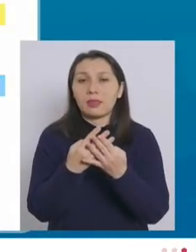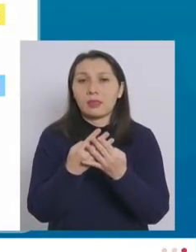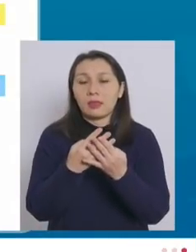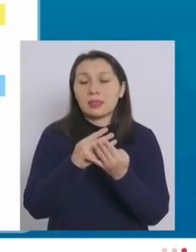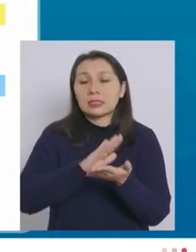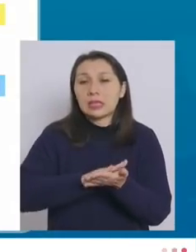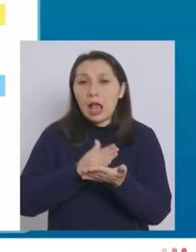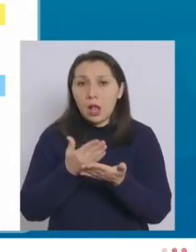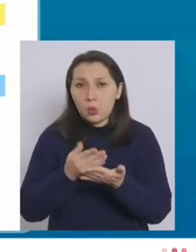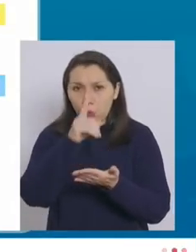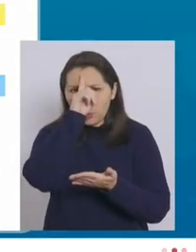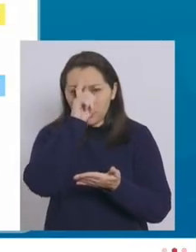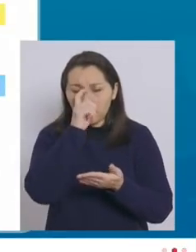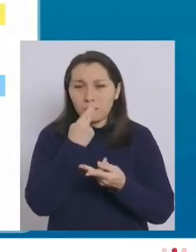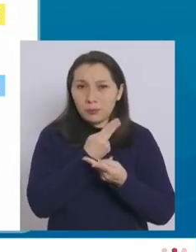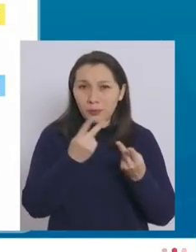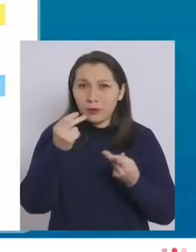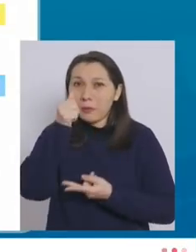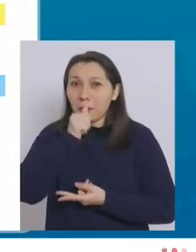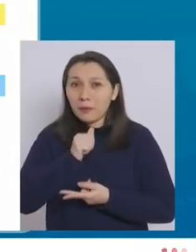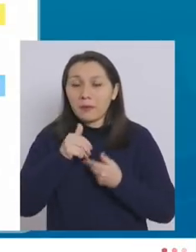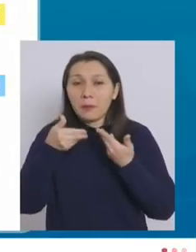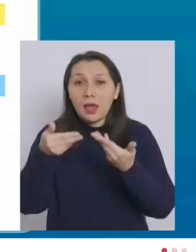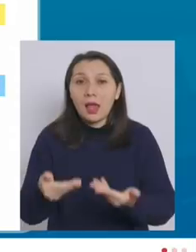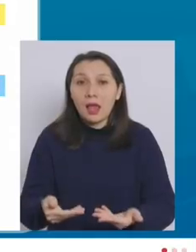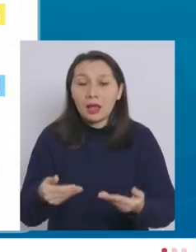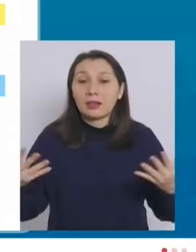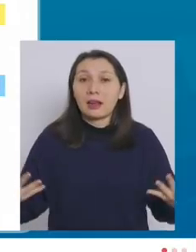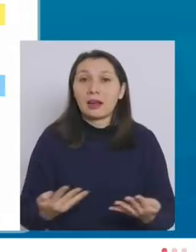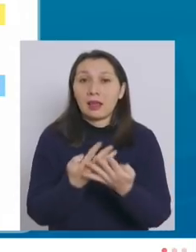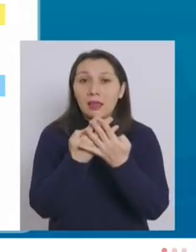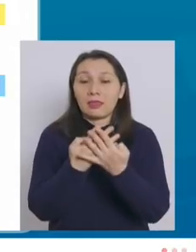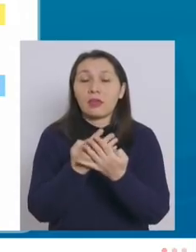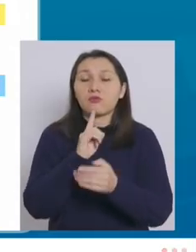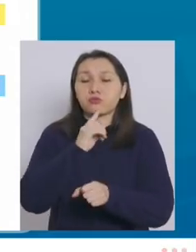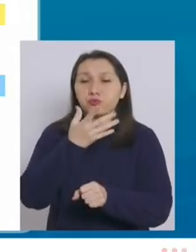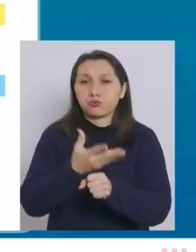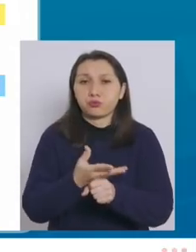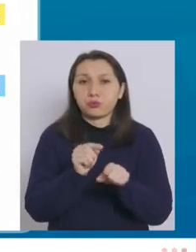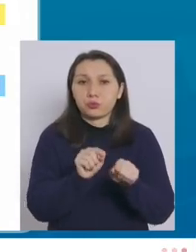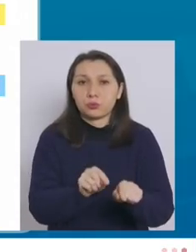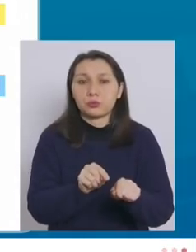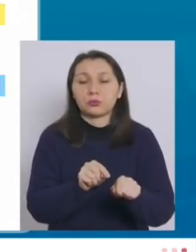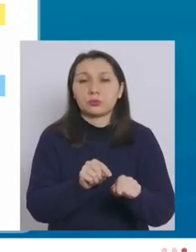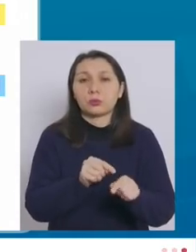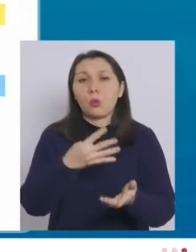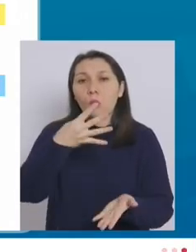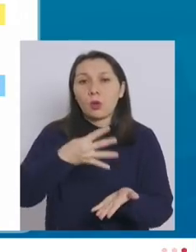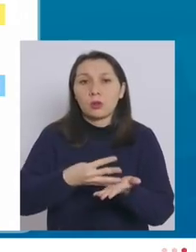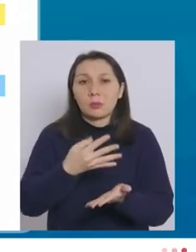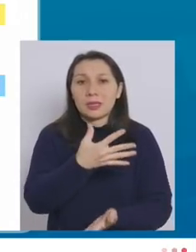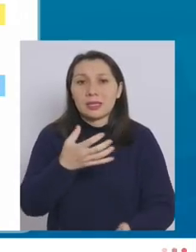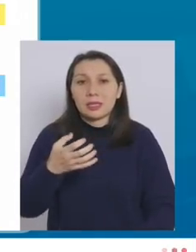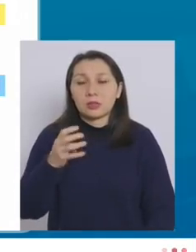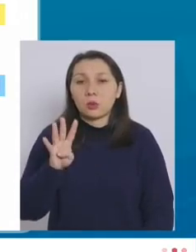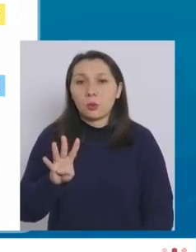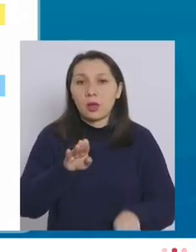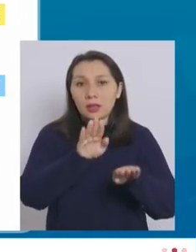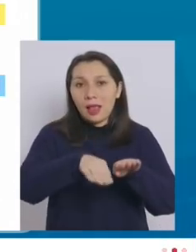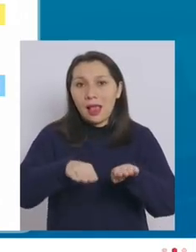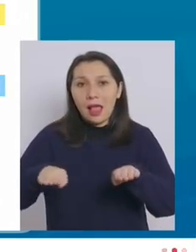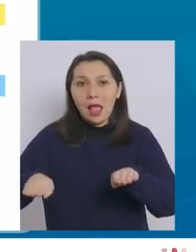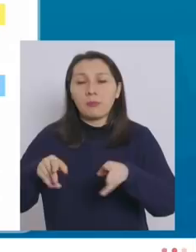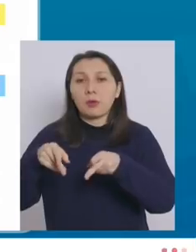de salud, al día de hoy, la red integrada de salud cuenta con 4.504